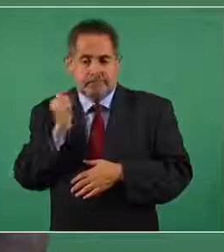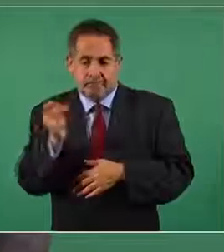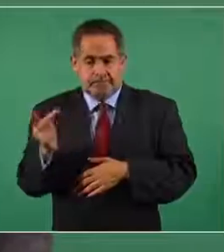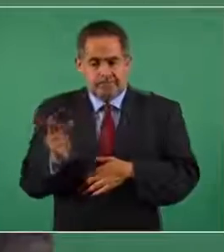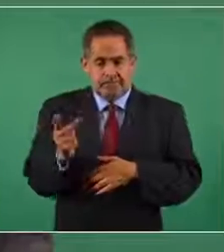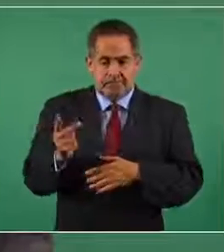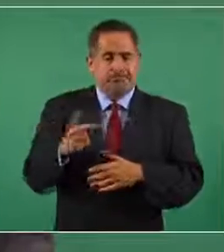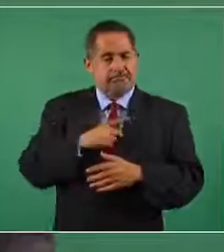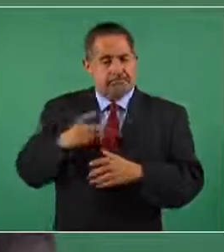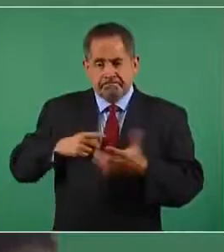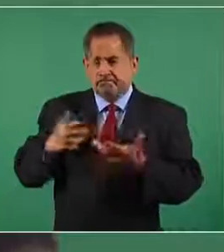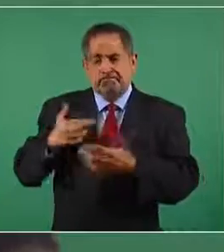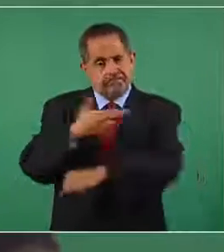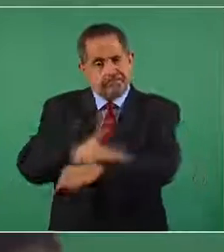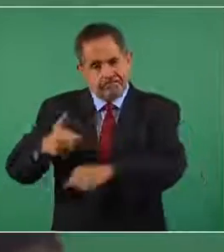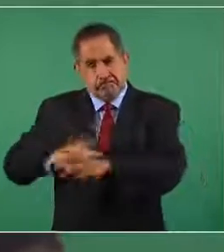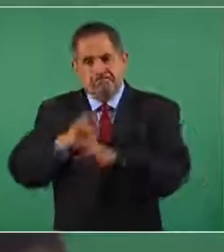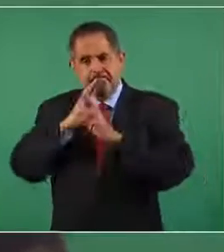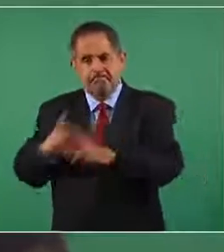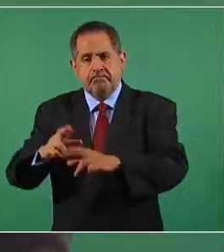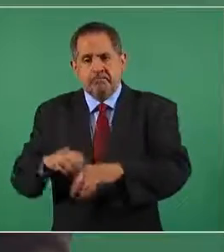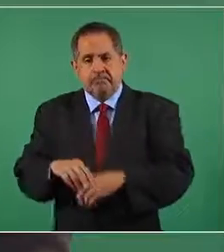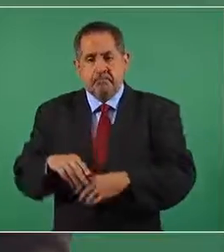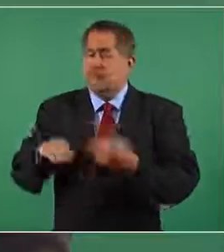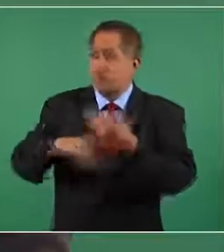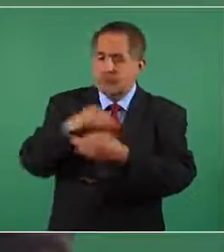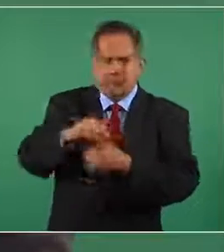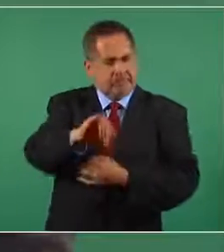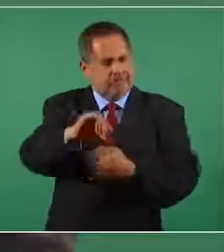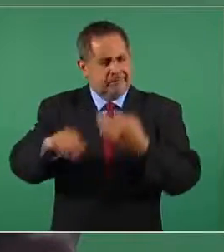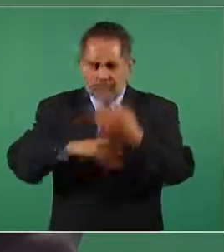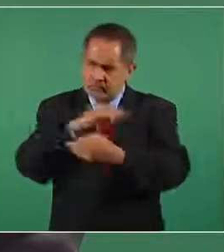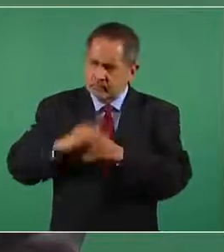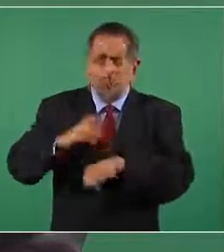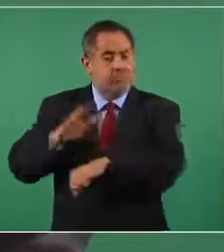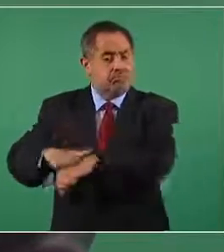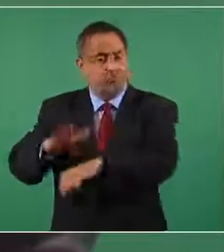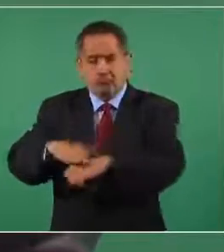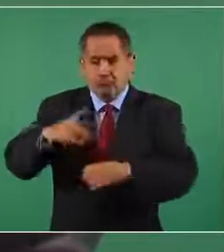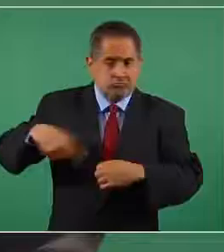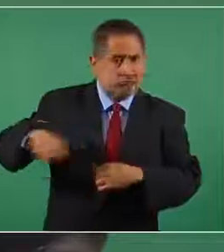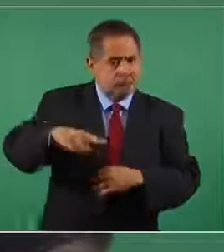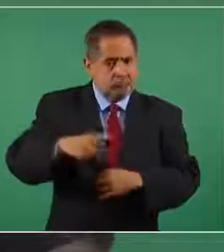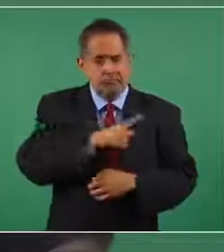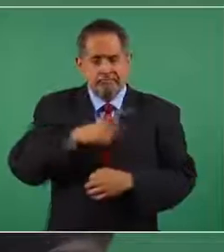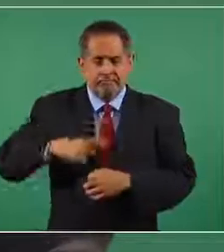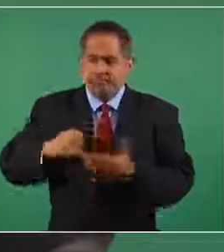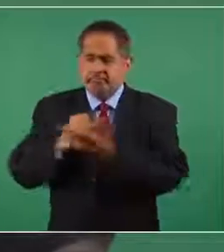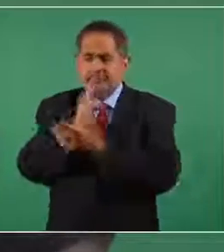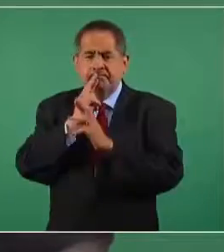de que ya resuelvan. A todos. A todos. Y que